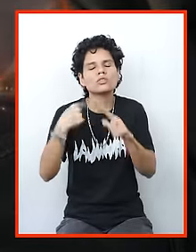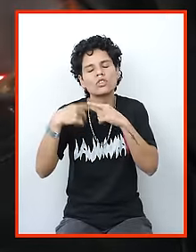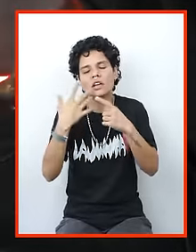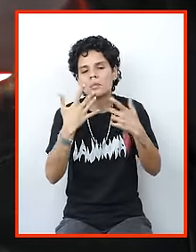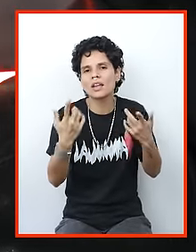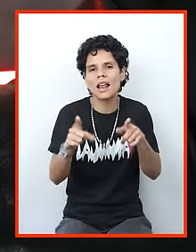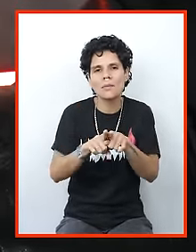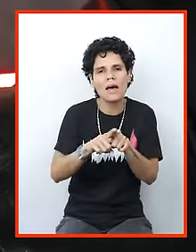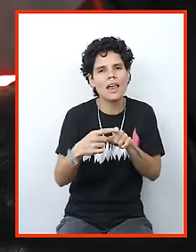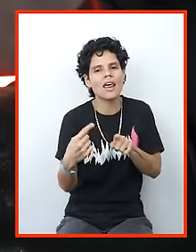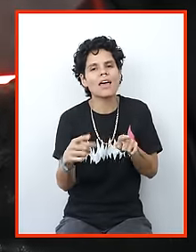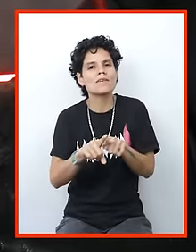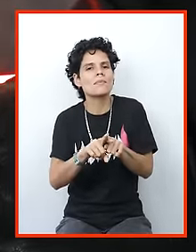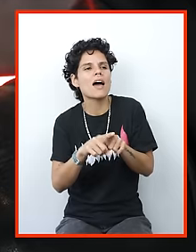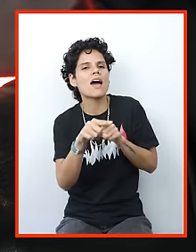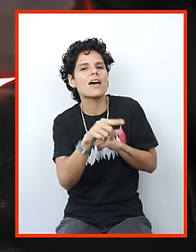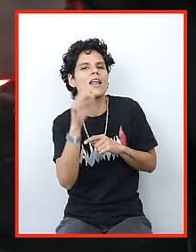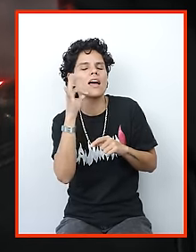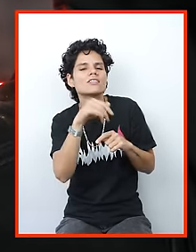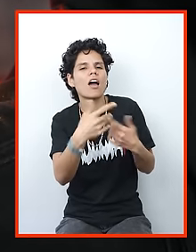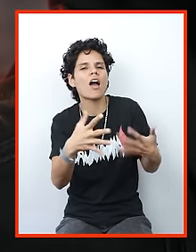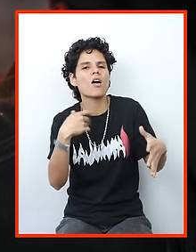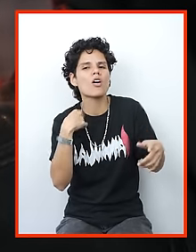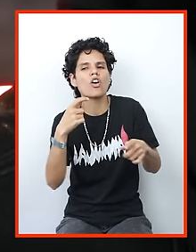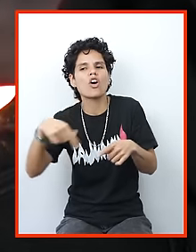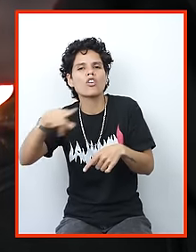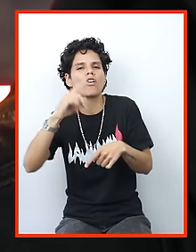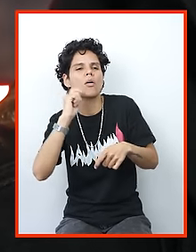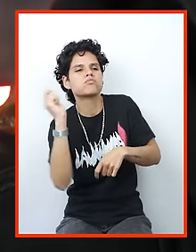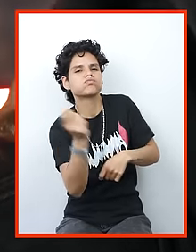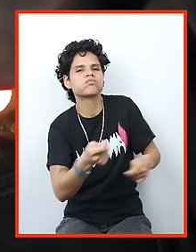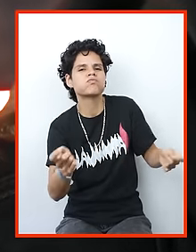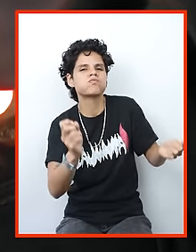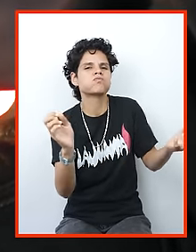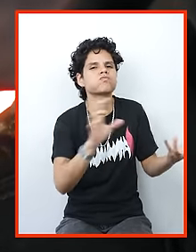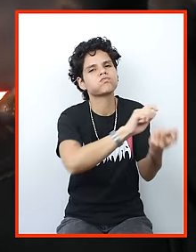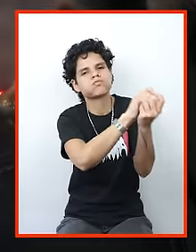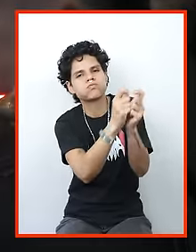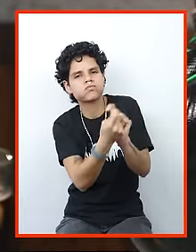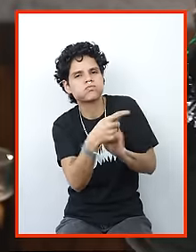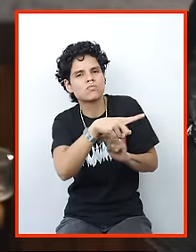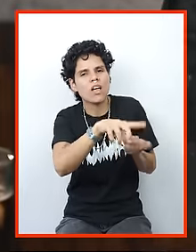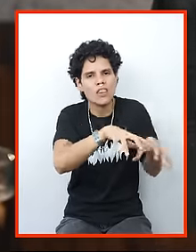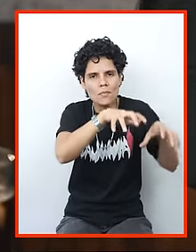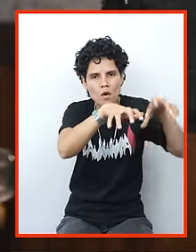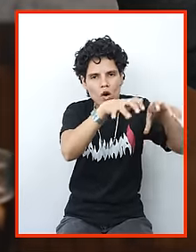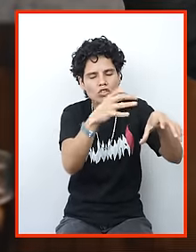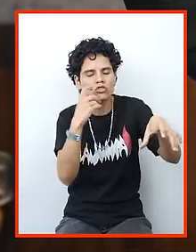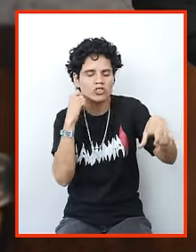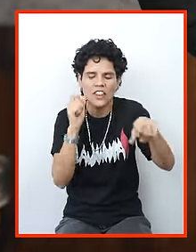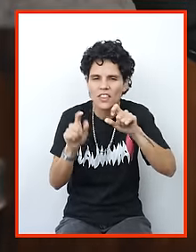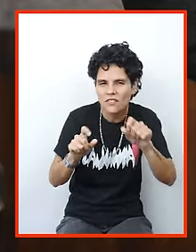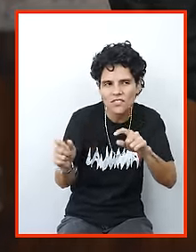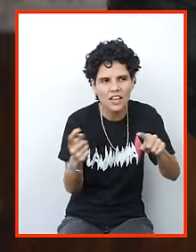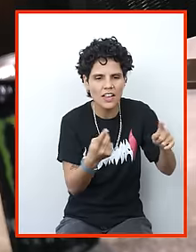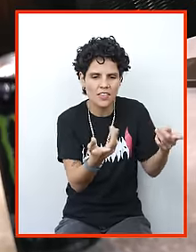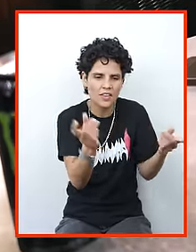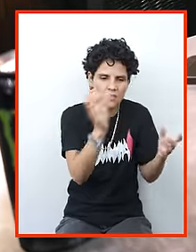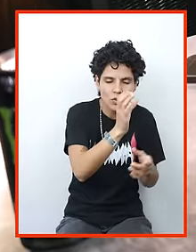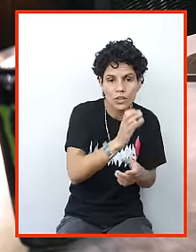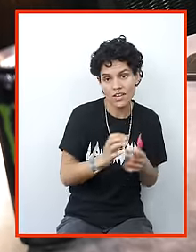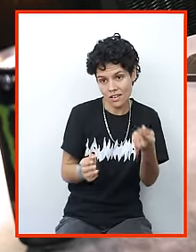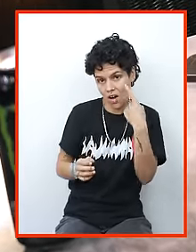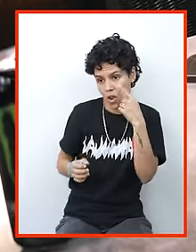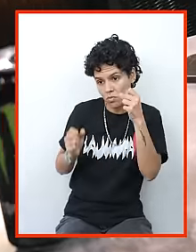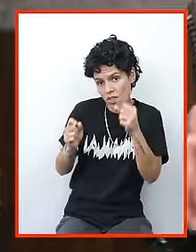a su hermana, que la convirtieron como en demonio y como que esa es la historia más o menos. Y ahí se desarrolla, conoce a otros personajes. Y ahora podéis remar en la próxima canción ahí, hermano. El